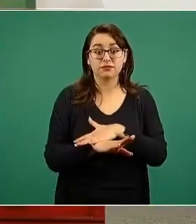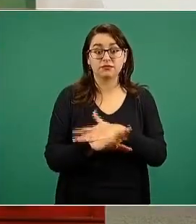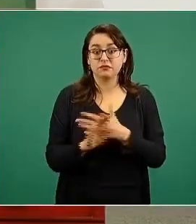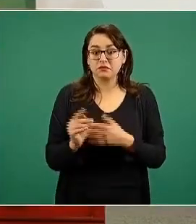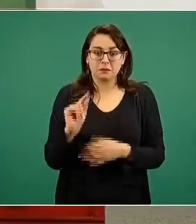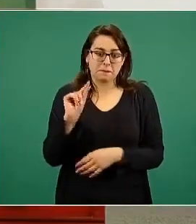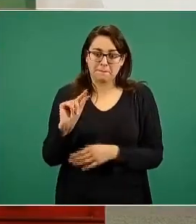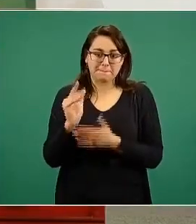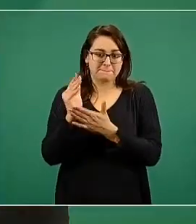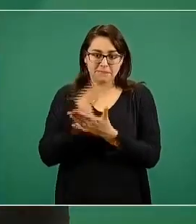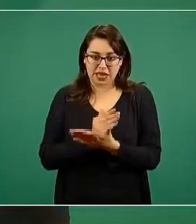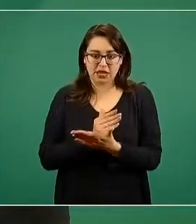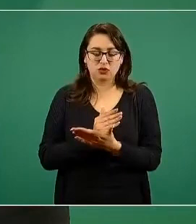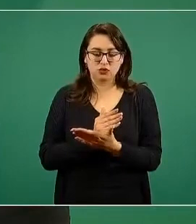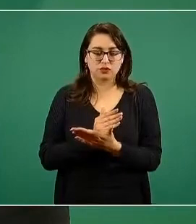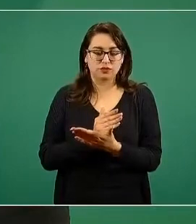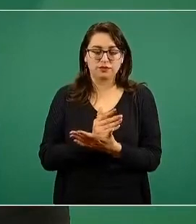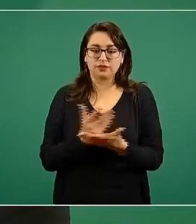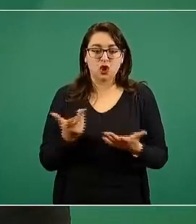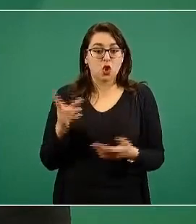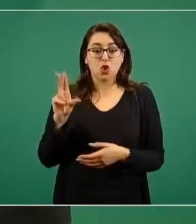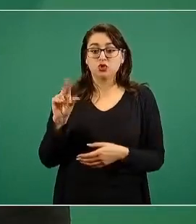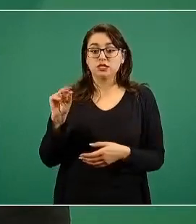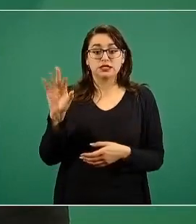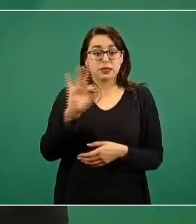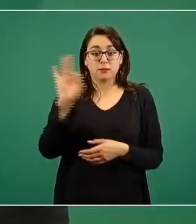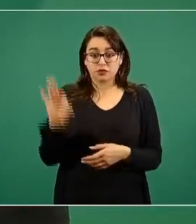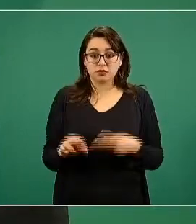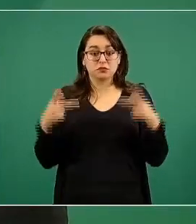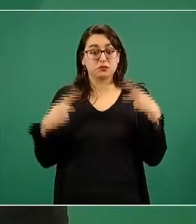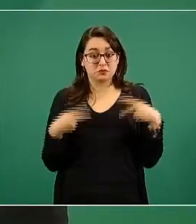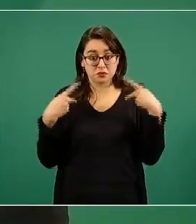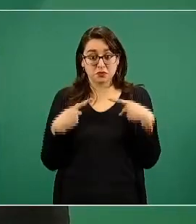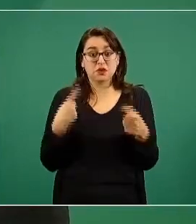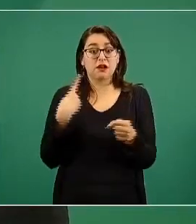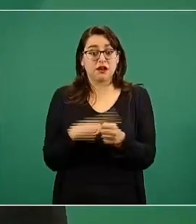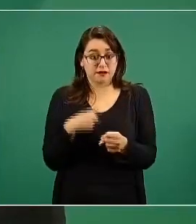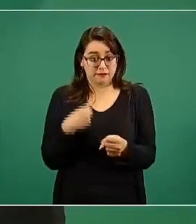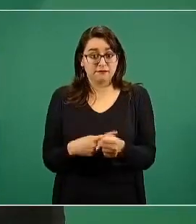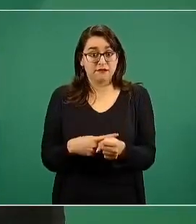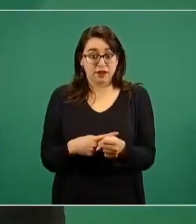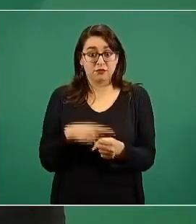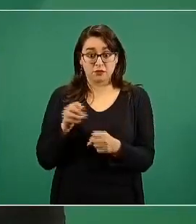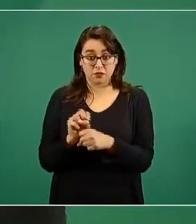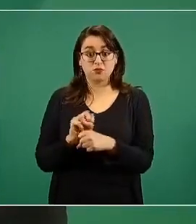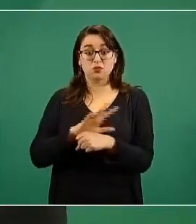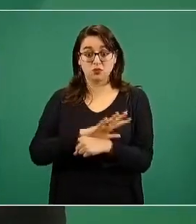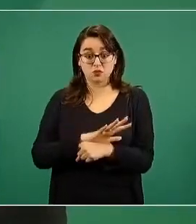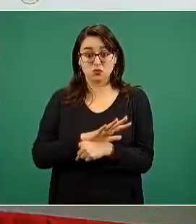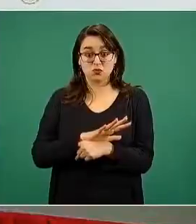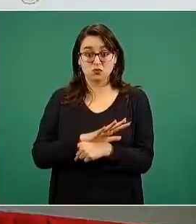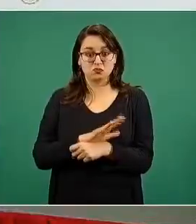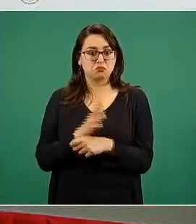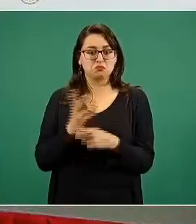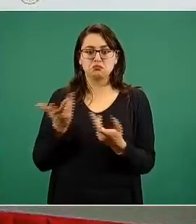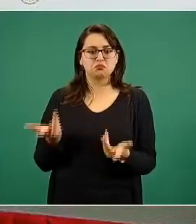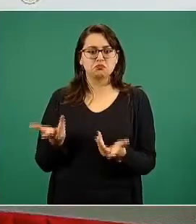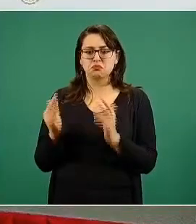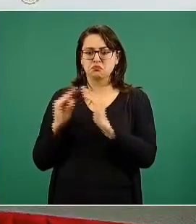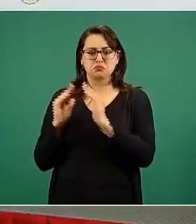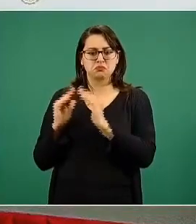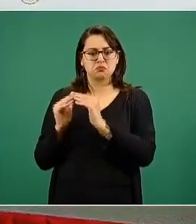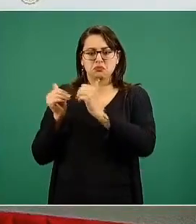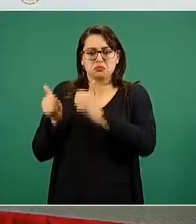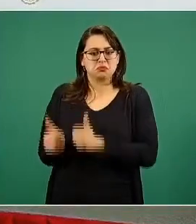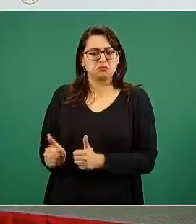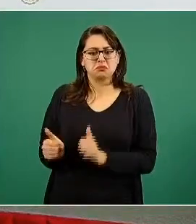menor. En realidad, 80% de los casos de esta enfermedad se recuperan